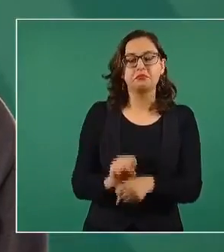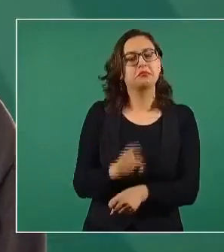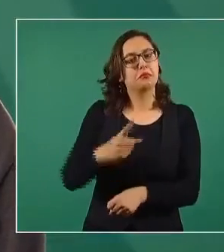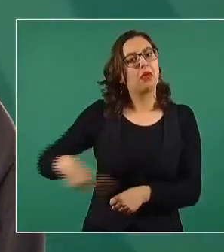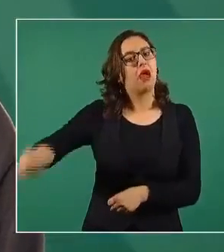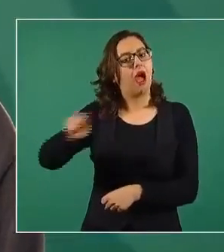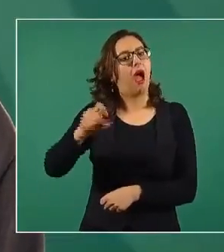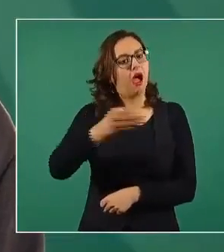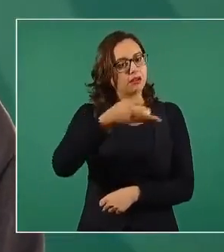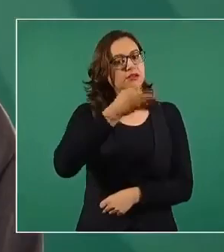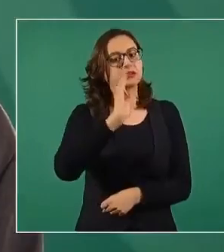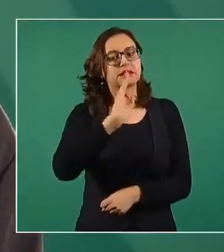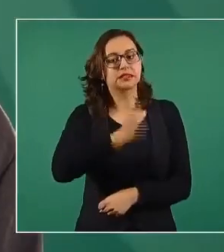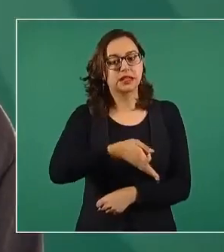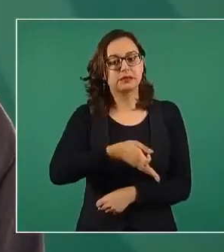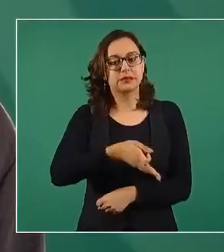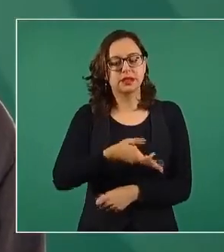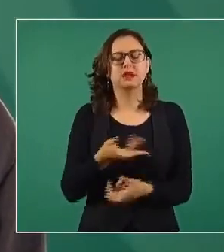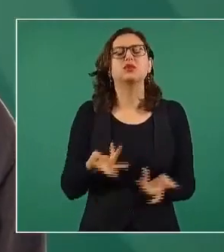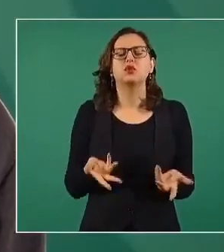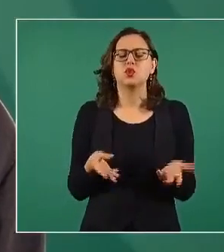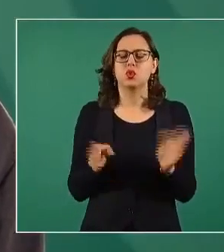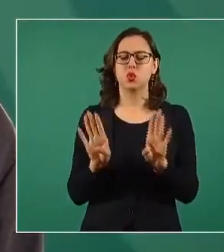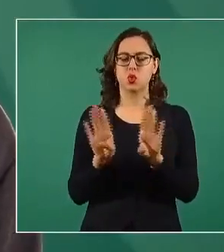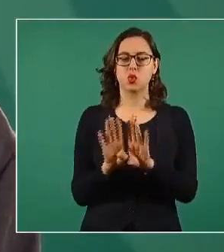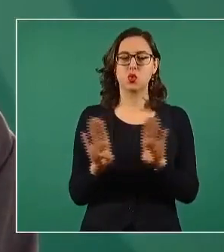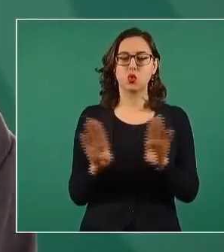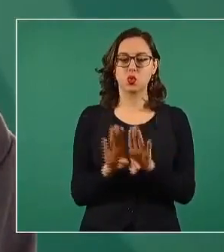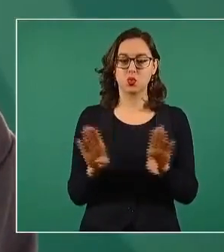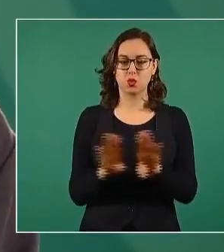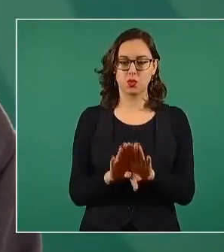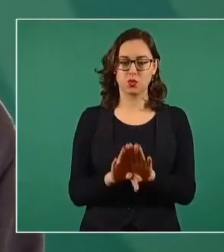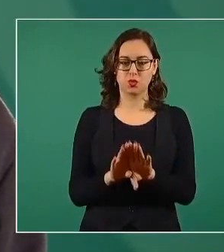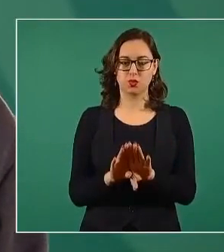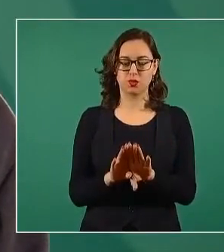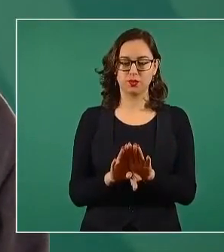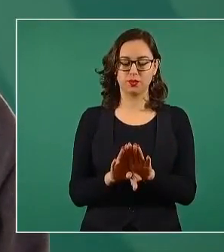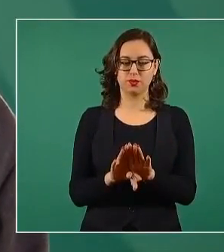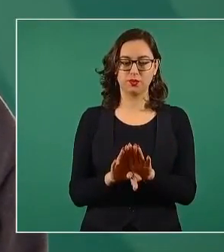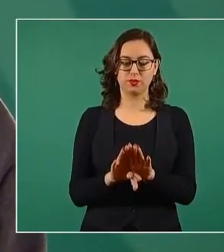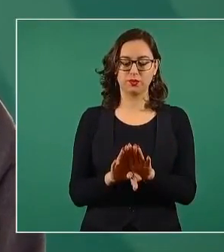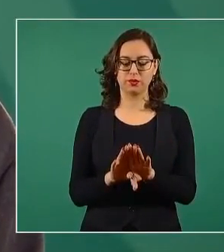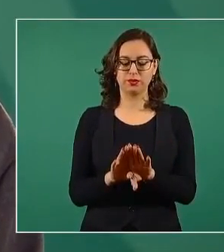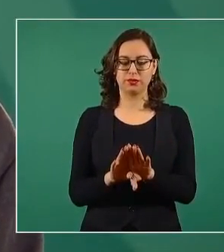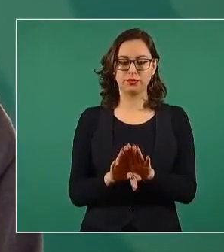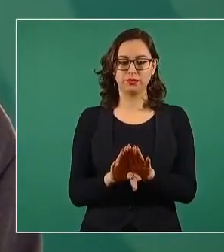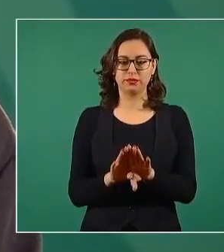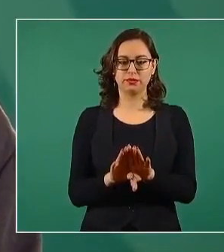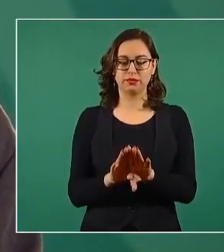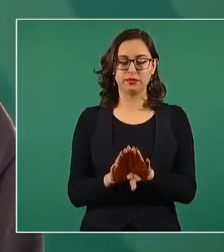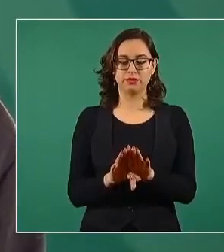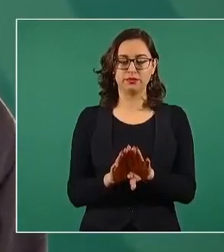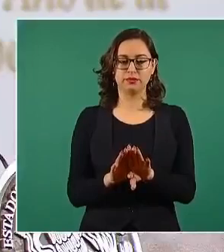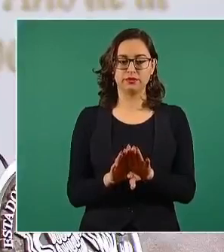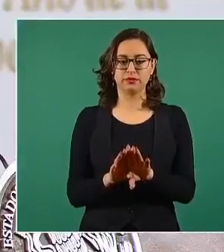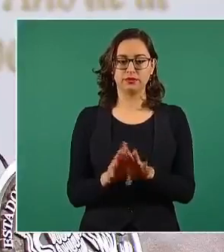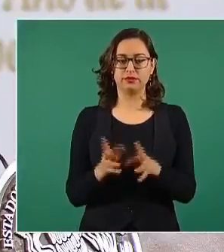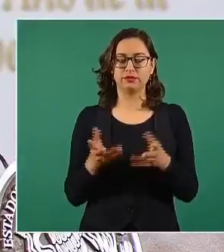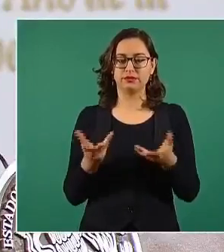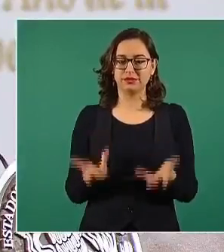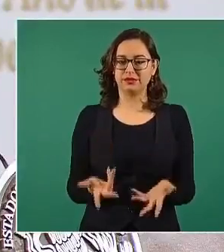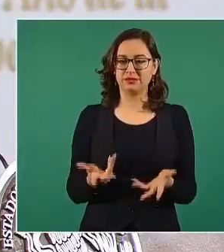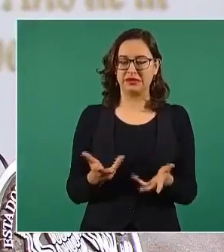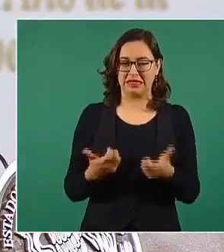en este diálogo se logra combinar lo que generalmente vemos